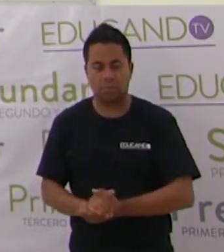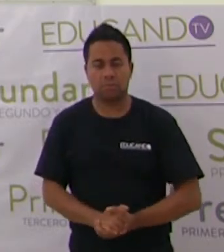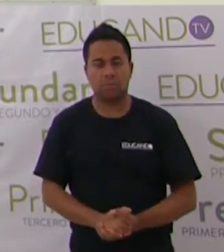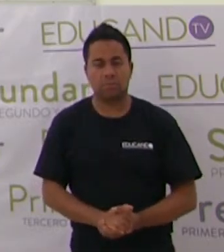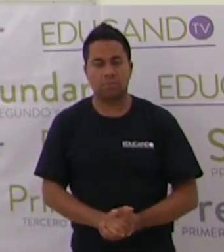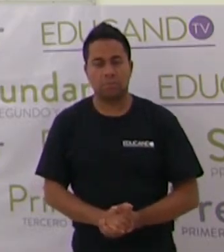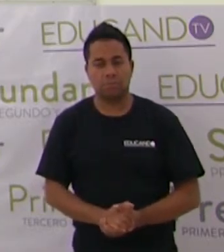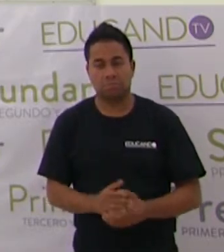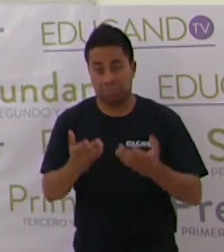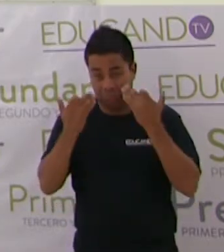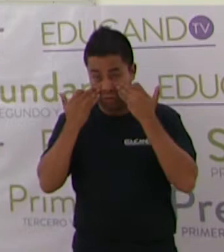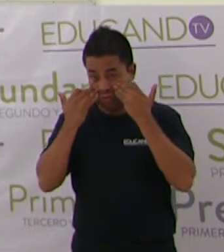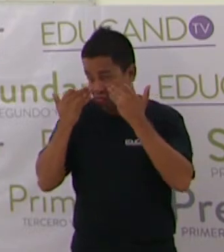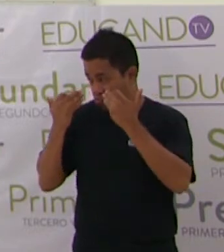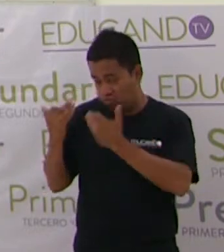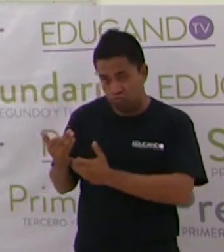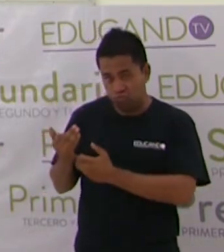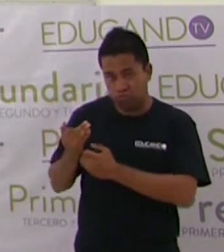¿Logras ver esta gráfica?